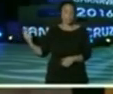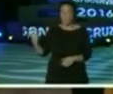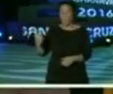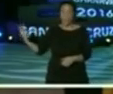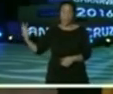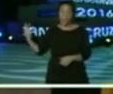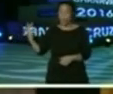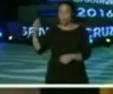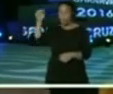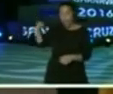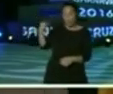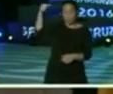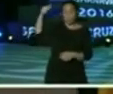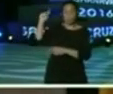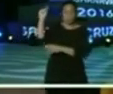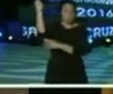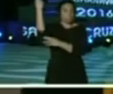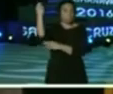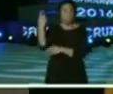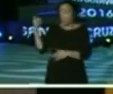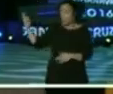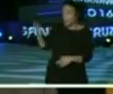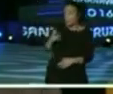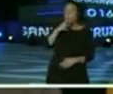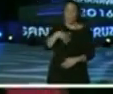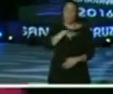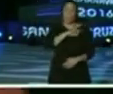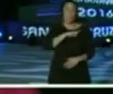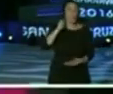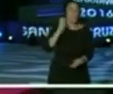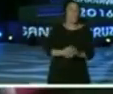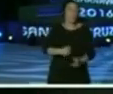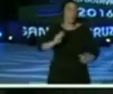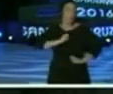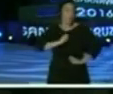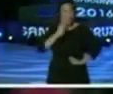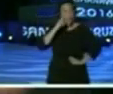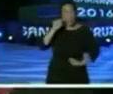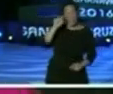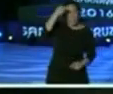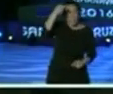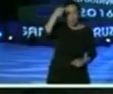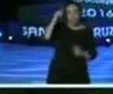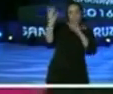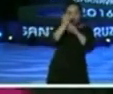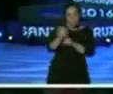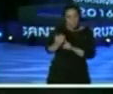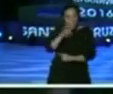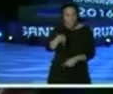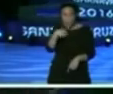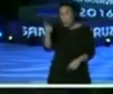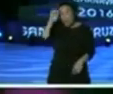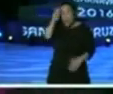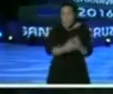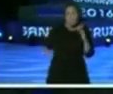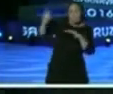dos grandes Guinness de Penco, y estamos aquí porque los mamelucos nos han retado a una serie de récords. Y yo no sé si lo van a batir